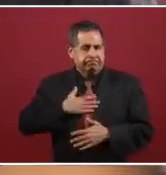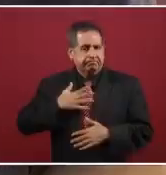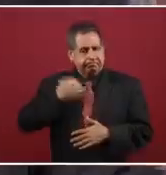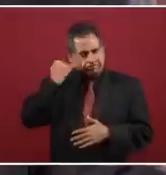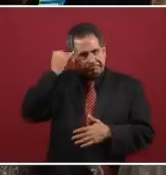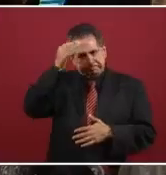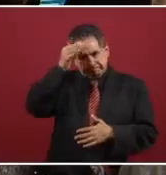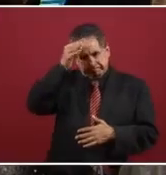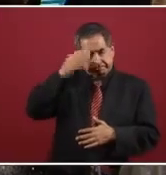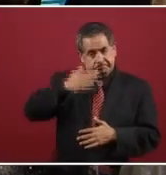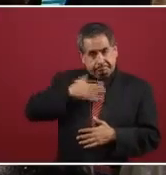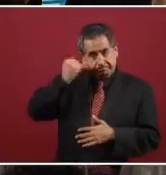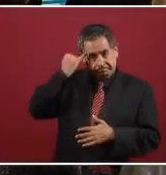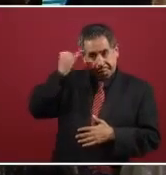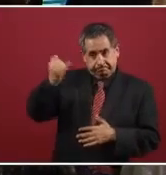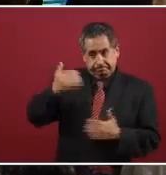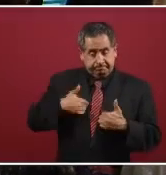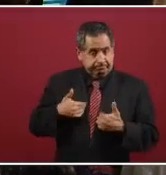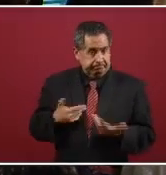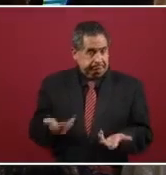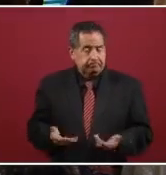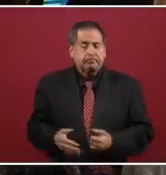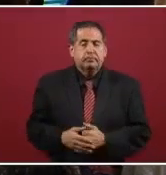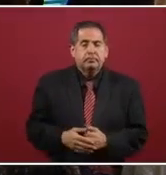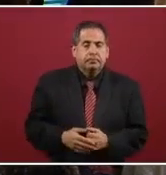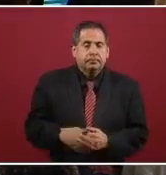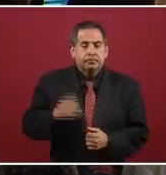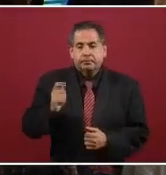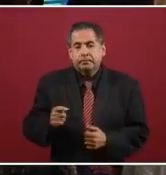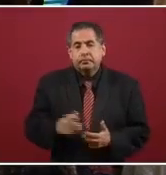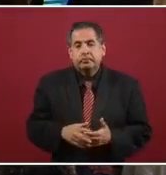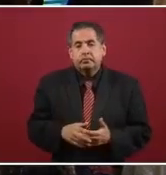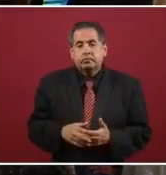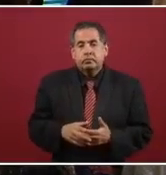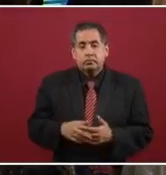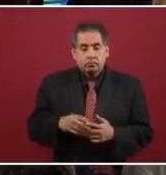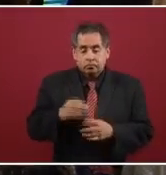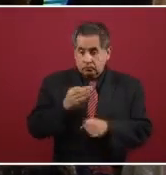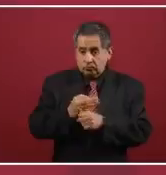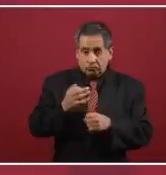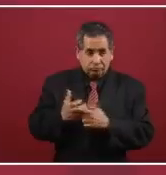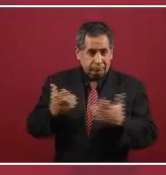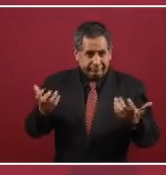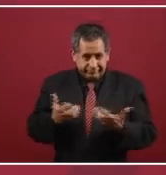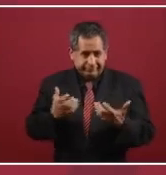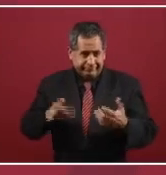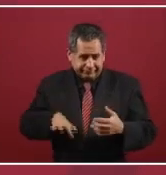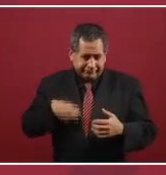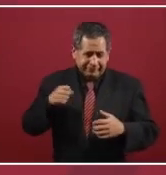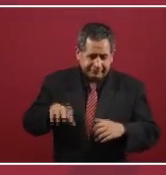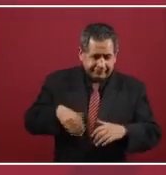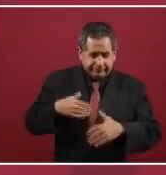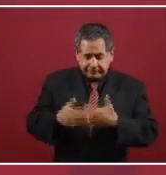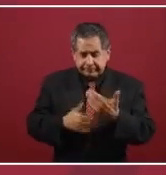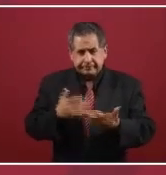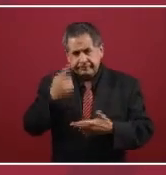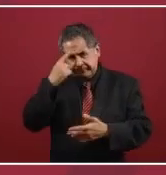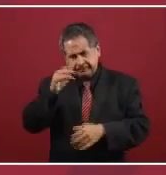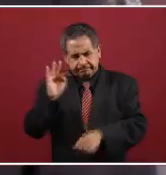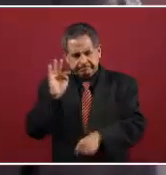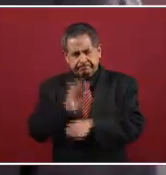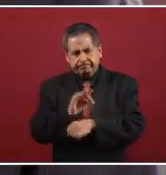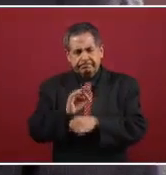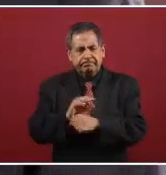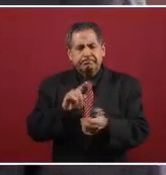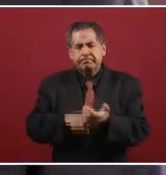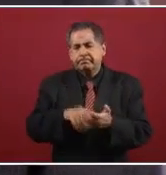nuestra doctrina. Entonces, todo lo que estamos haciendo es para proteger a